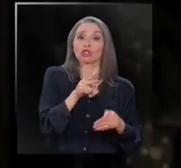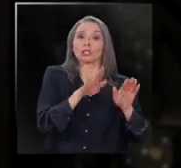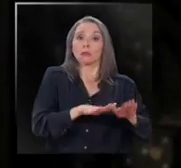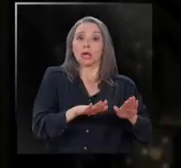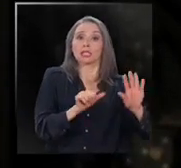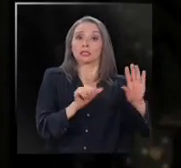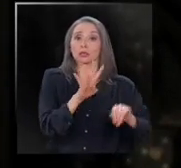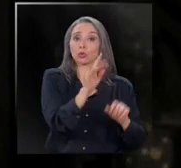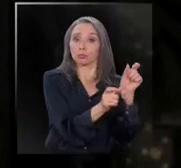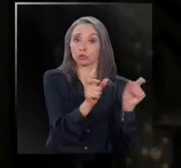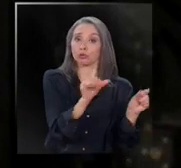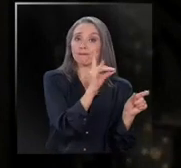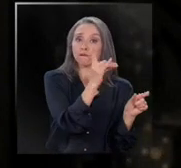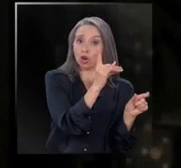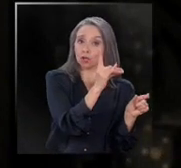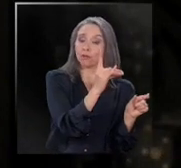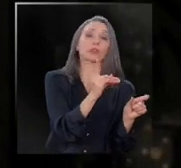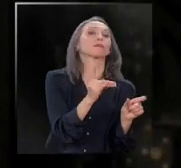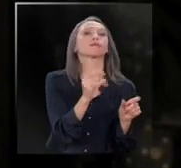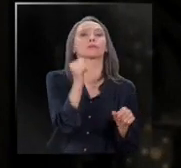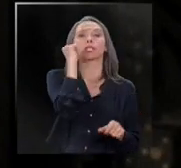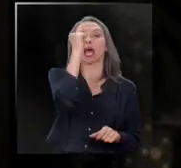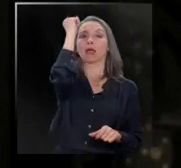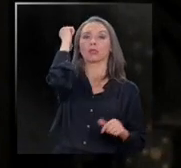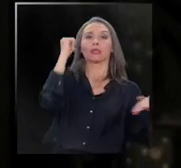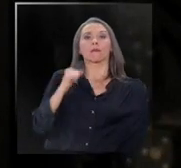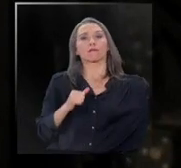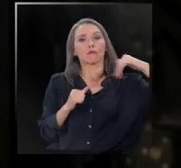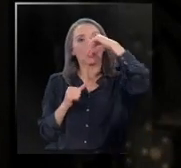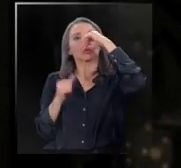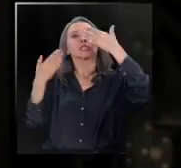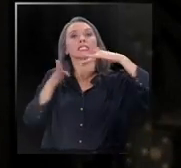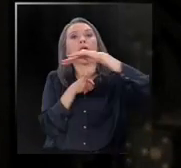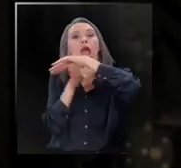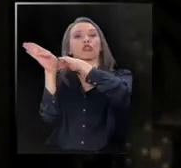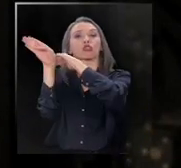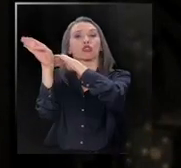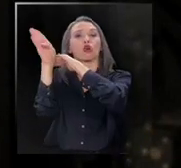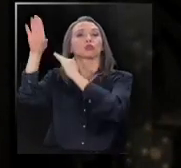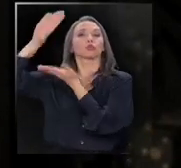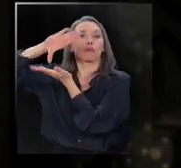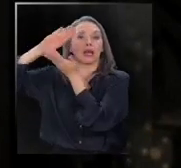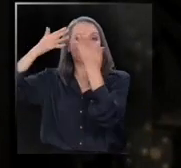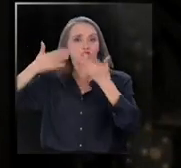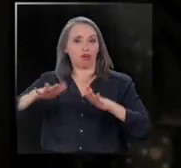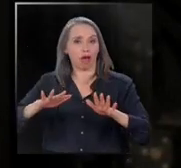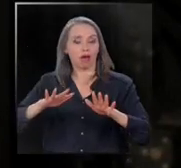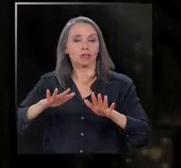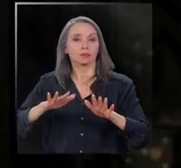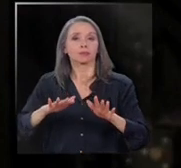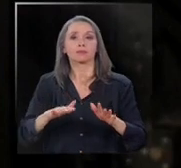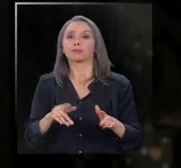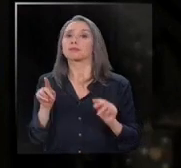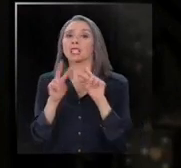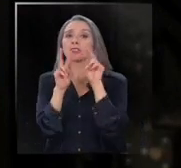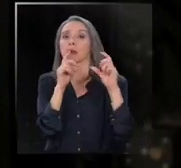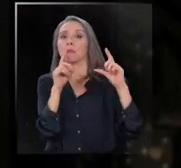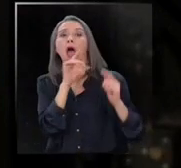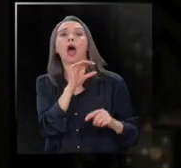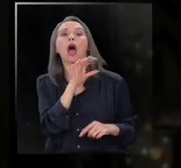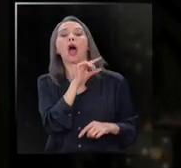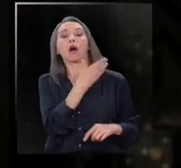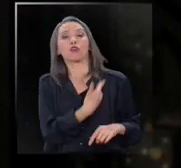64 personas de bolivia partieron antes de ayer y ya entraron ayer de hecho a su país pero eso ya son asuntos diplomáticos